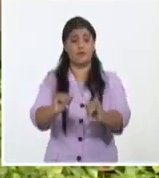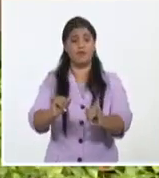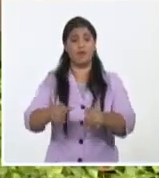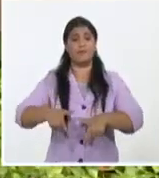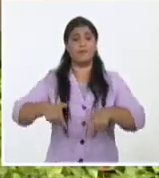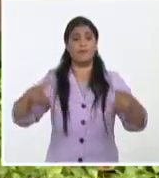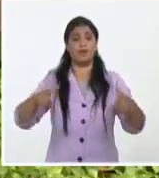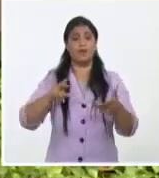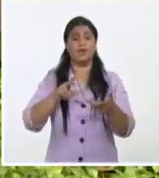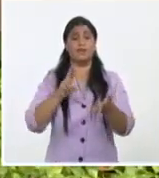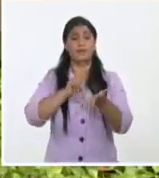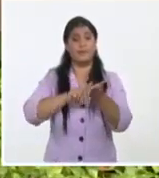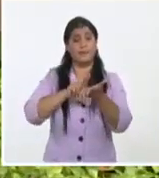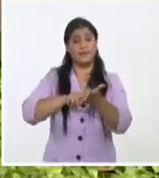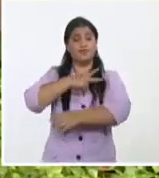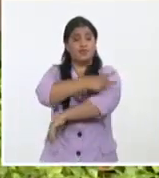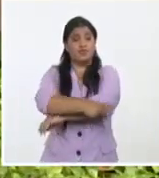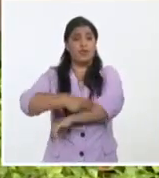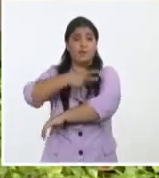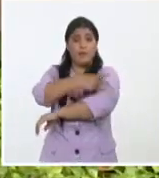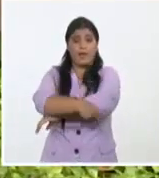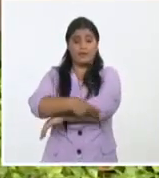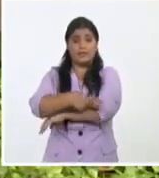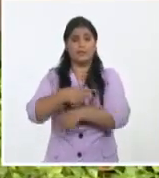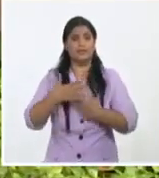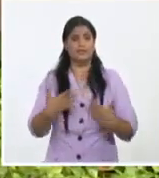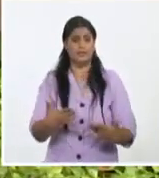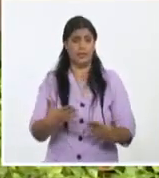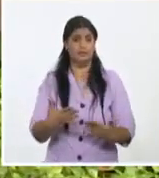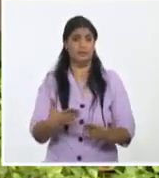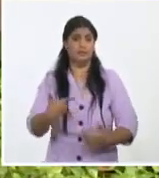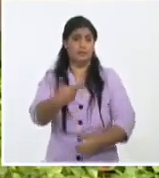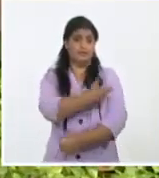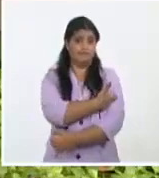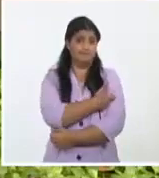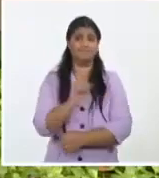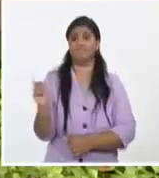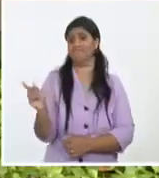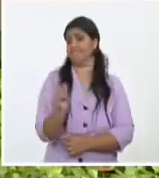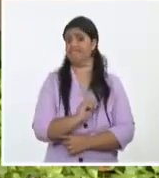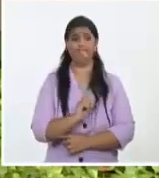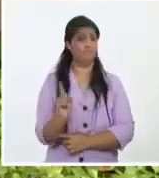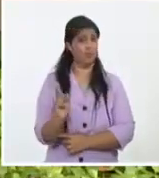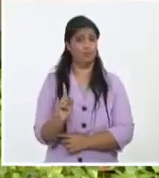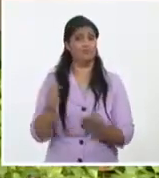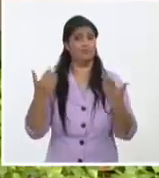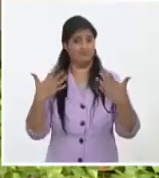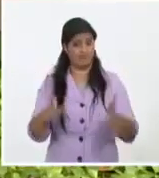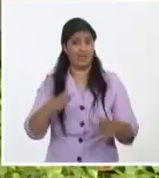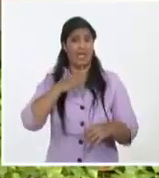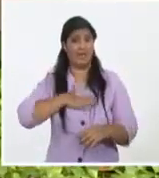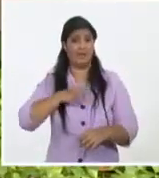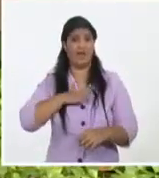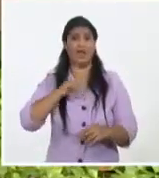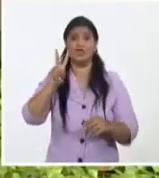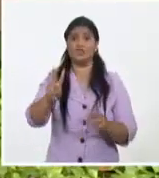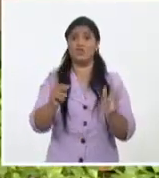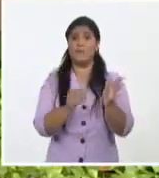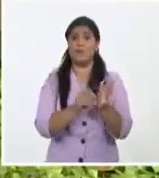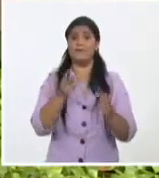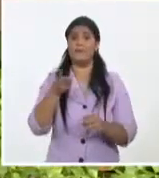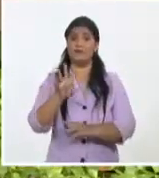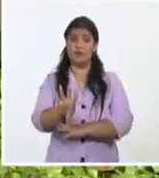mecanismo COVAX no podrá vacunar a su población hasta al menos 2024. Sí, porque si a